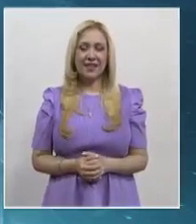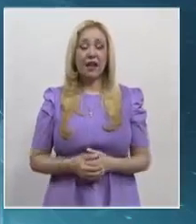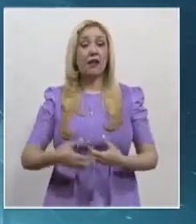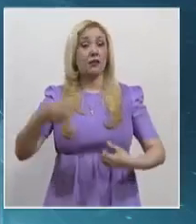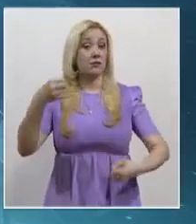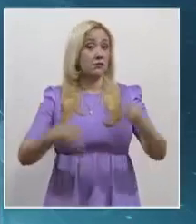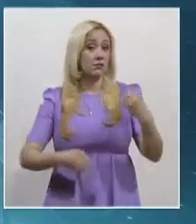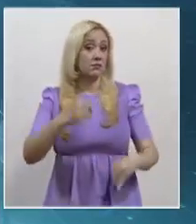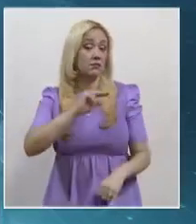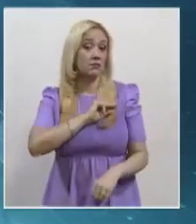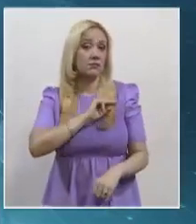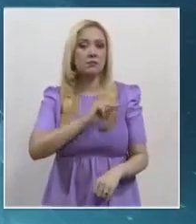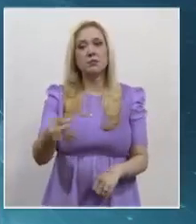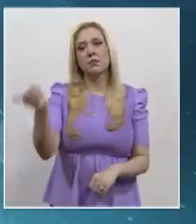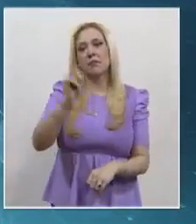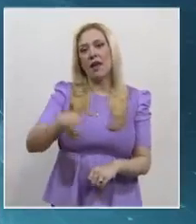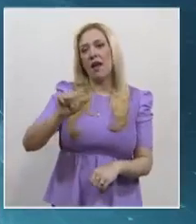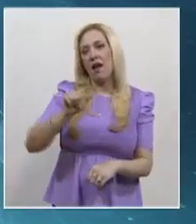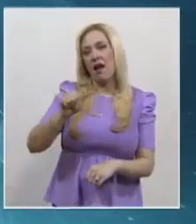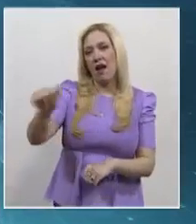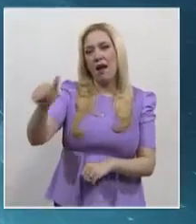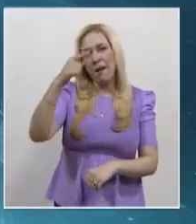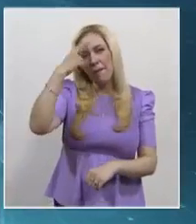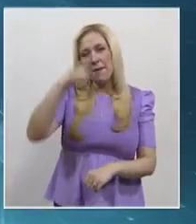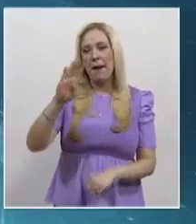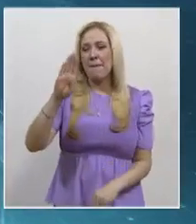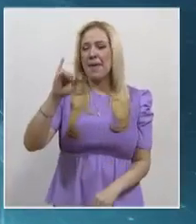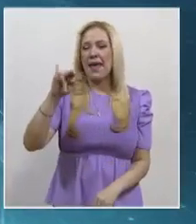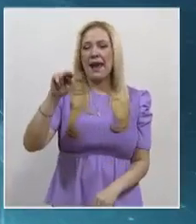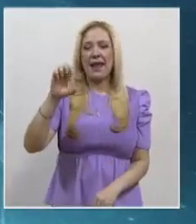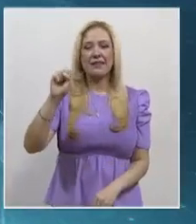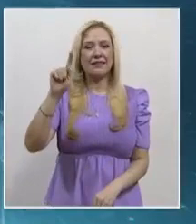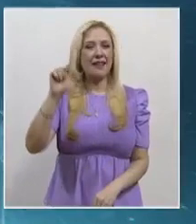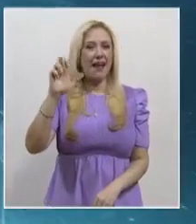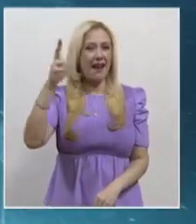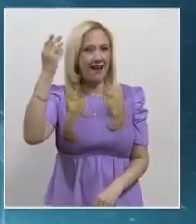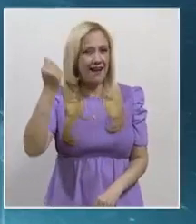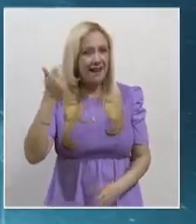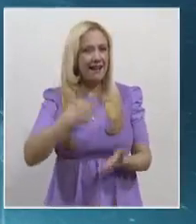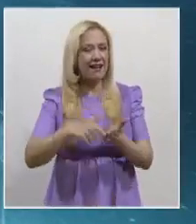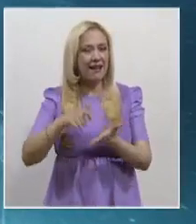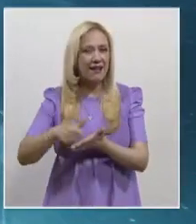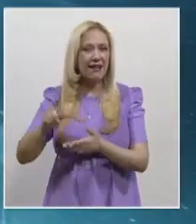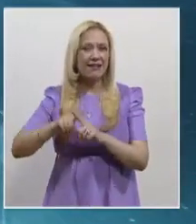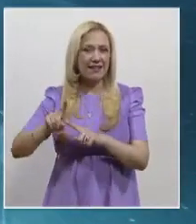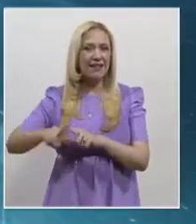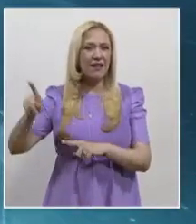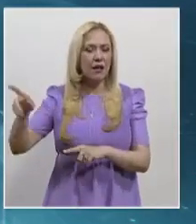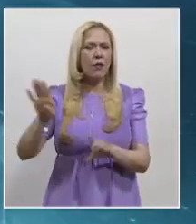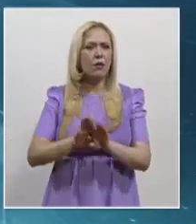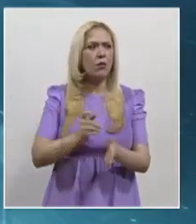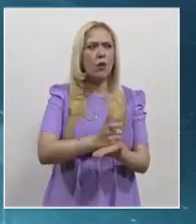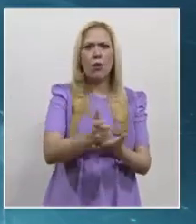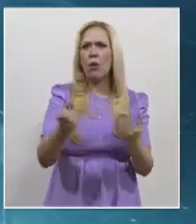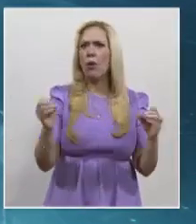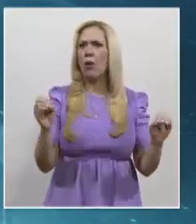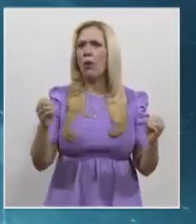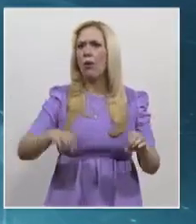Juzgado de Distrito ordena a la Secretaría del Bienestar subsanar omisión y pagar pensiones no abonadas a adulto